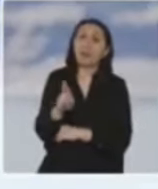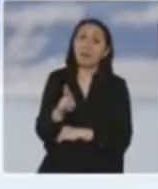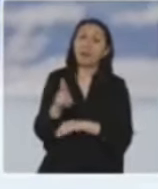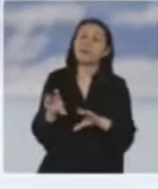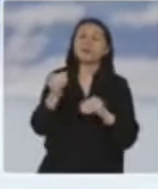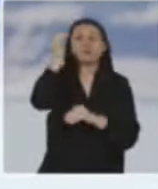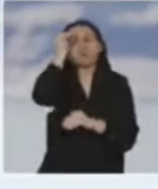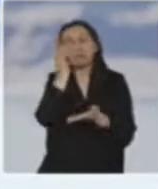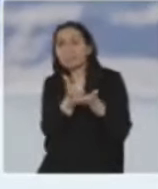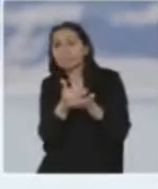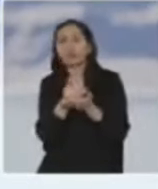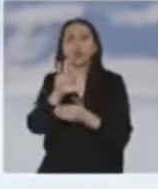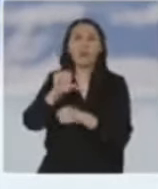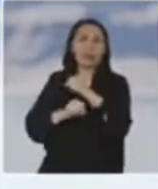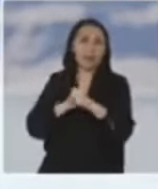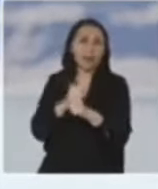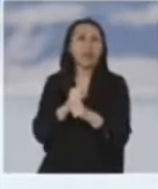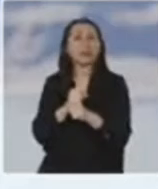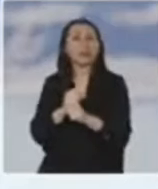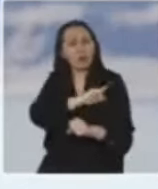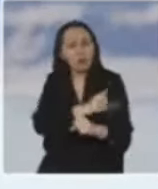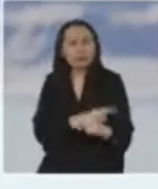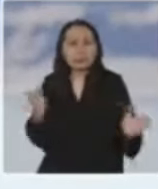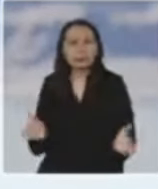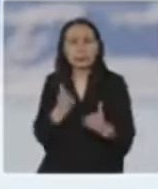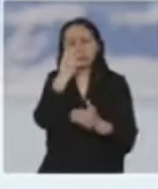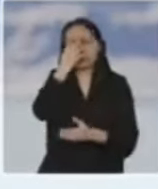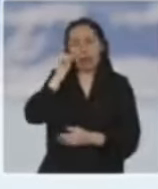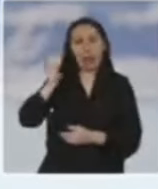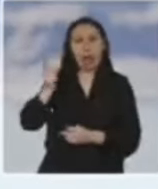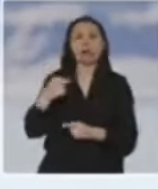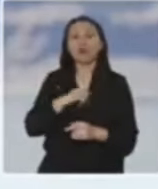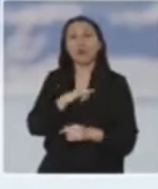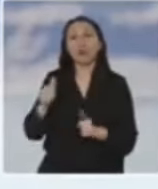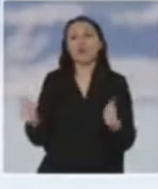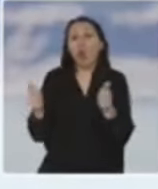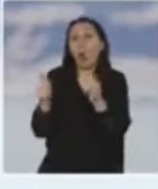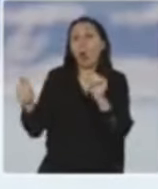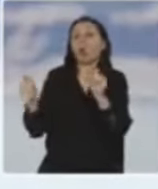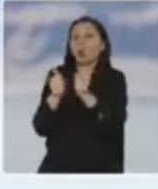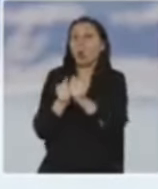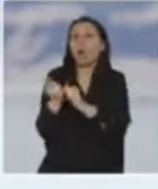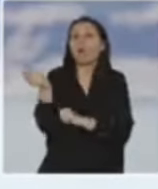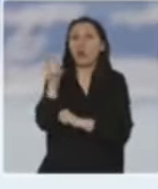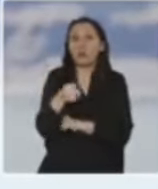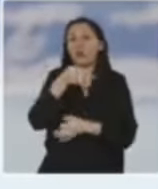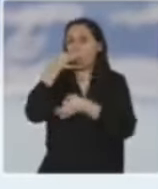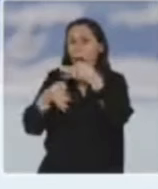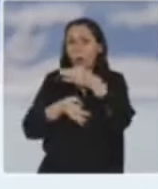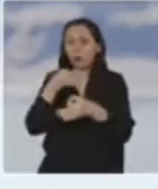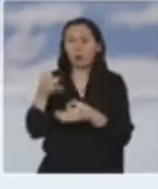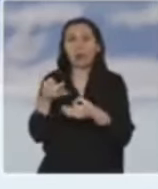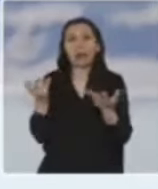en los 90 fue impulsada con mucha fuerza por el presidente lagos voy a juntarme con él cuando vuelva y le voy a contar lo